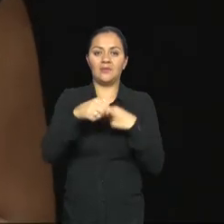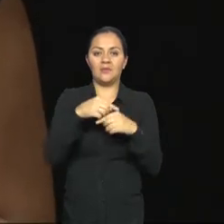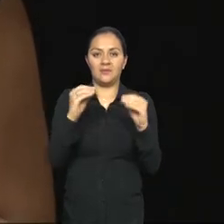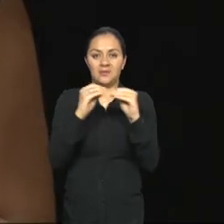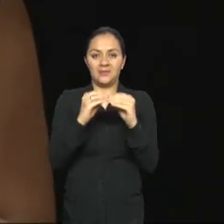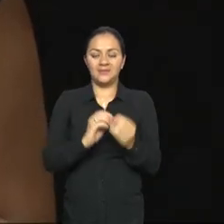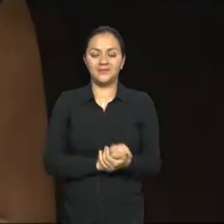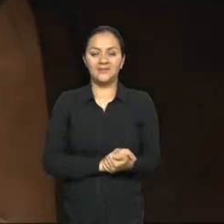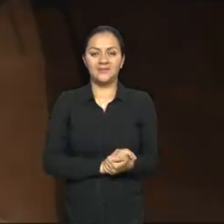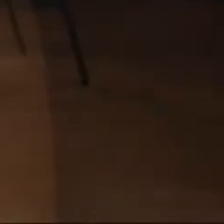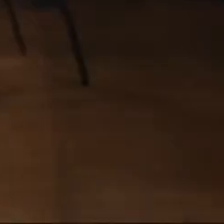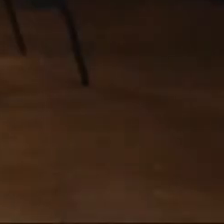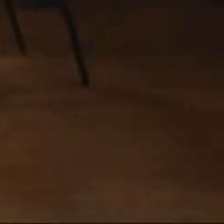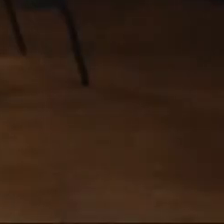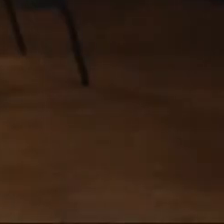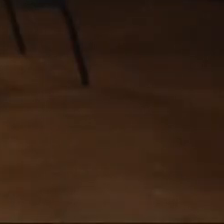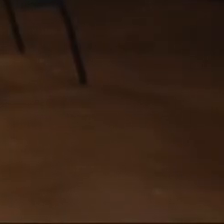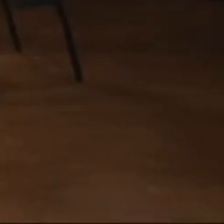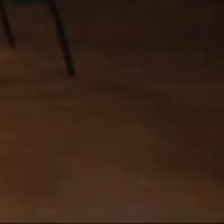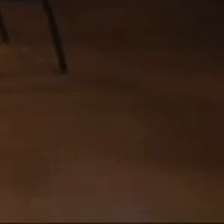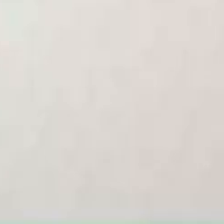corte.